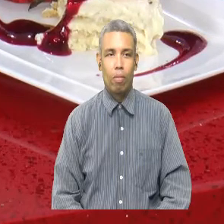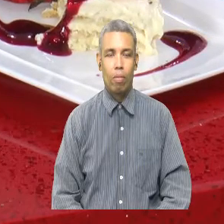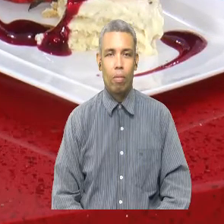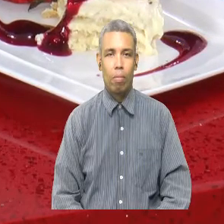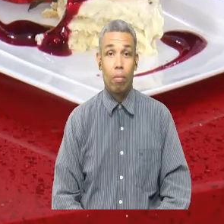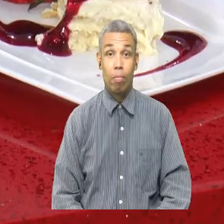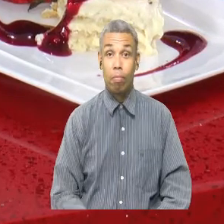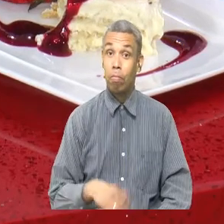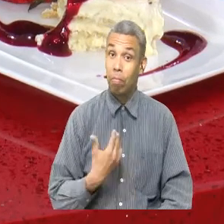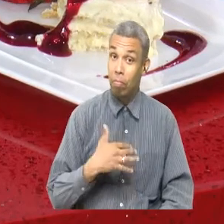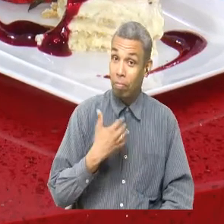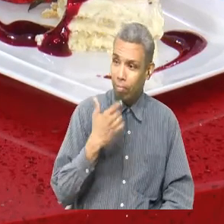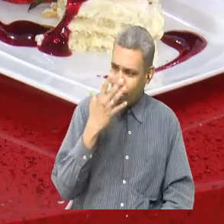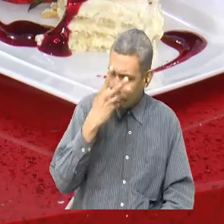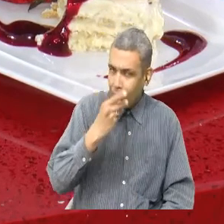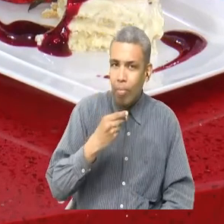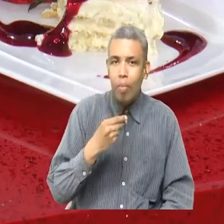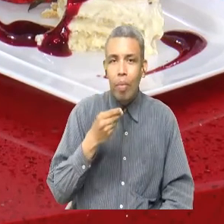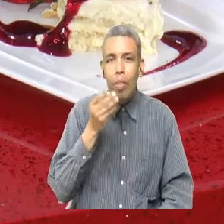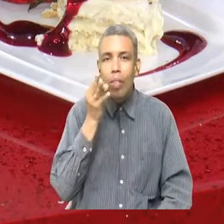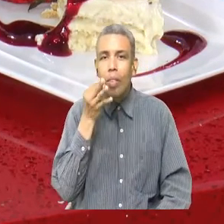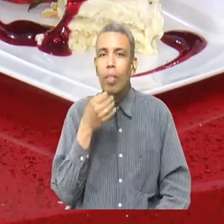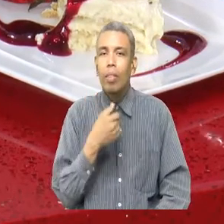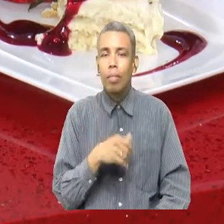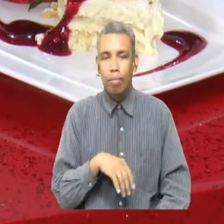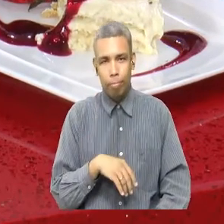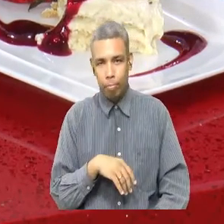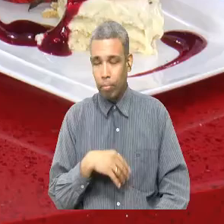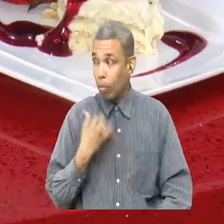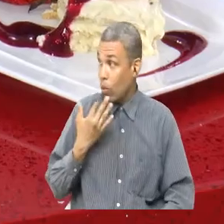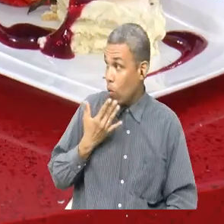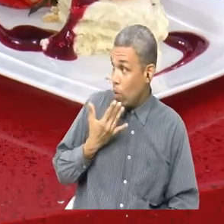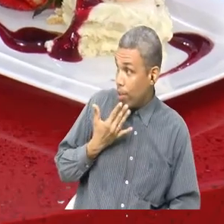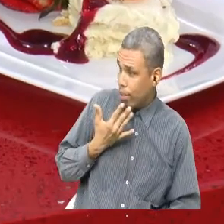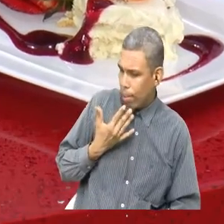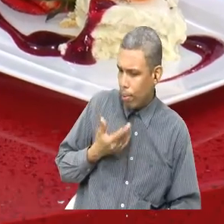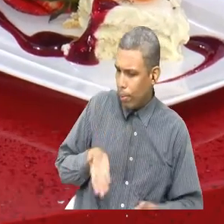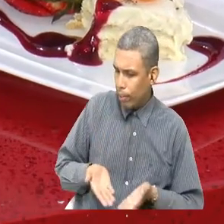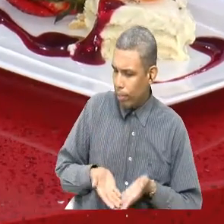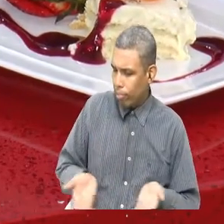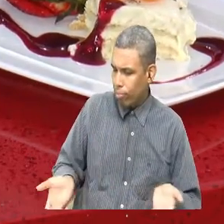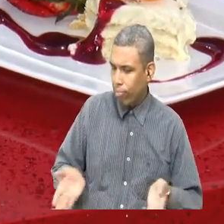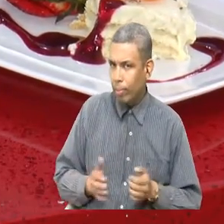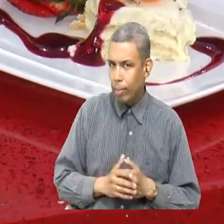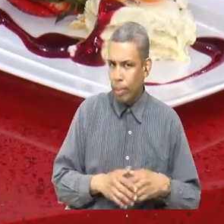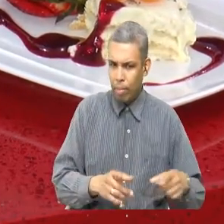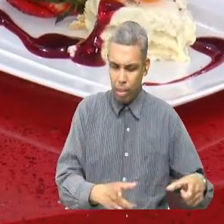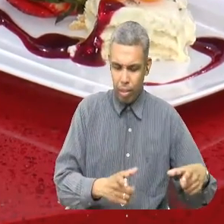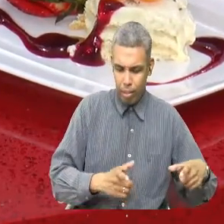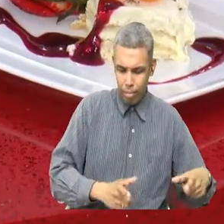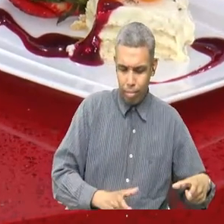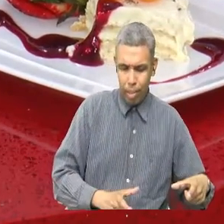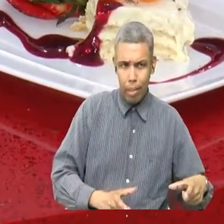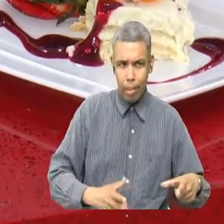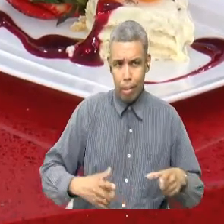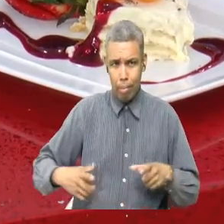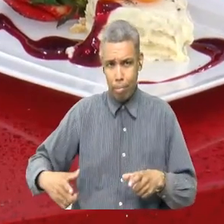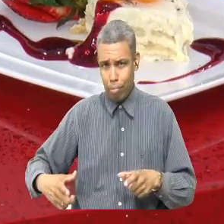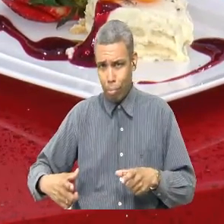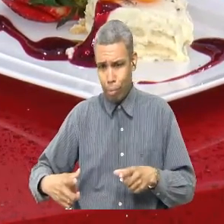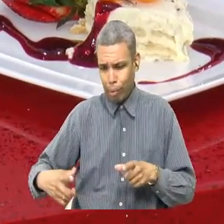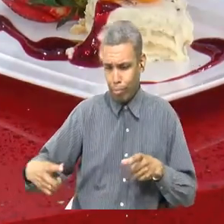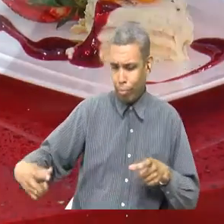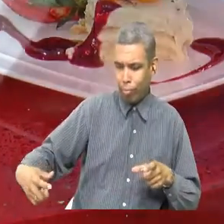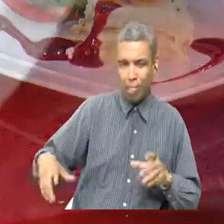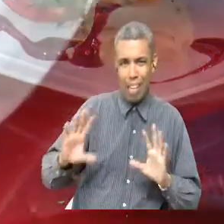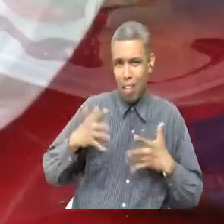Miren, qué lindo. Los colores en el plato, igual los platos varían los que tengamos en la casa, si